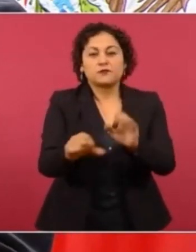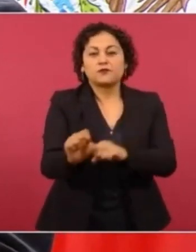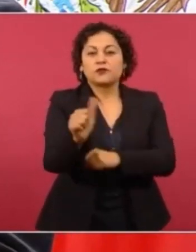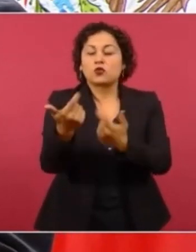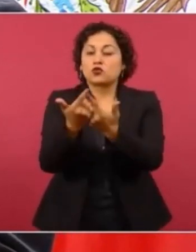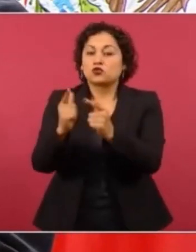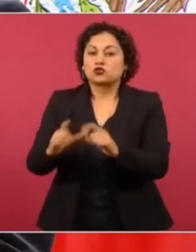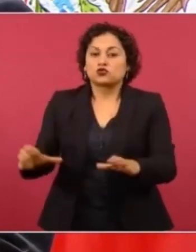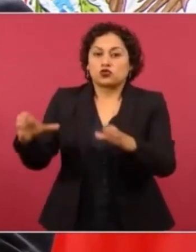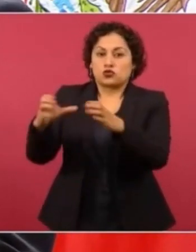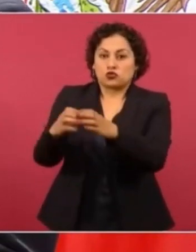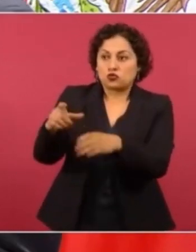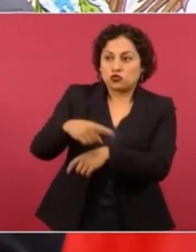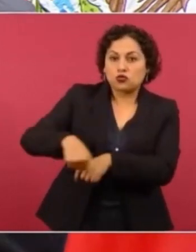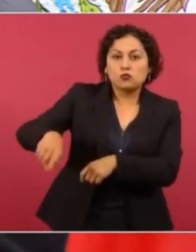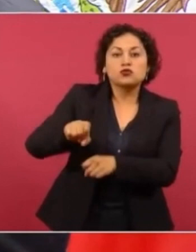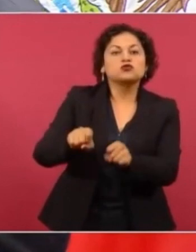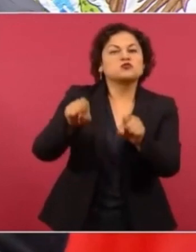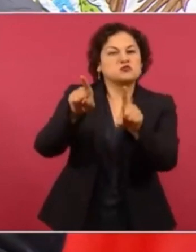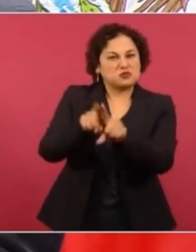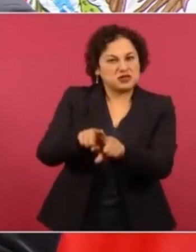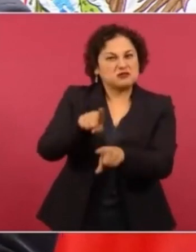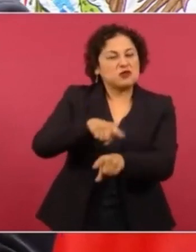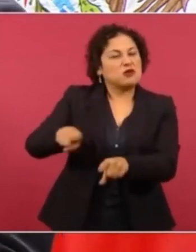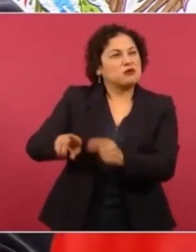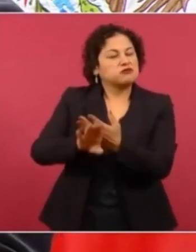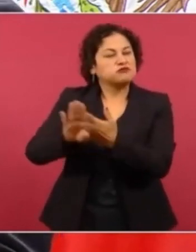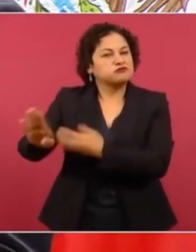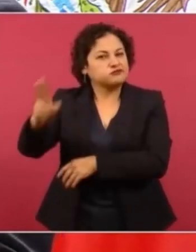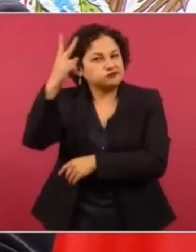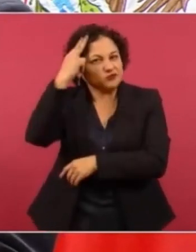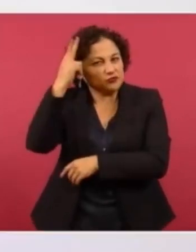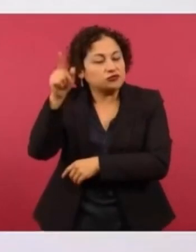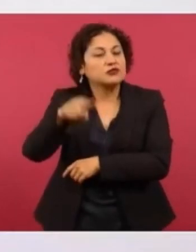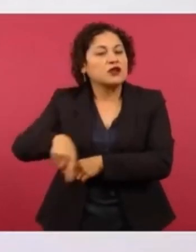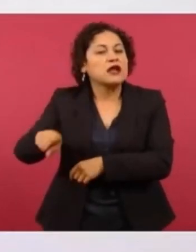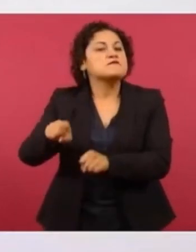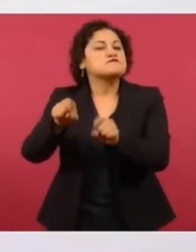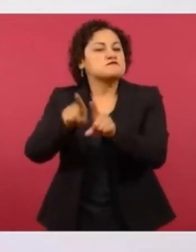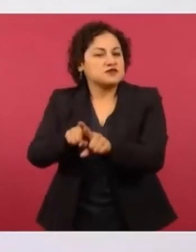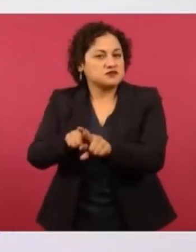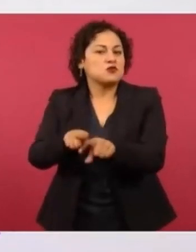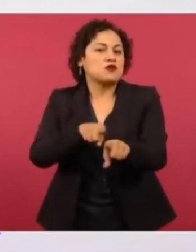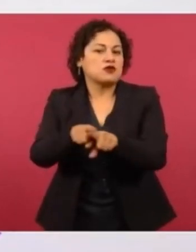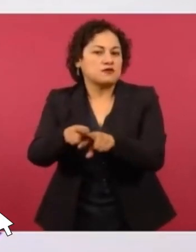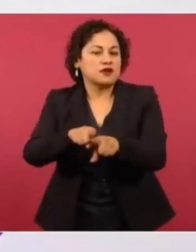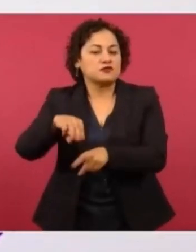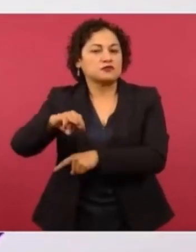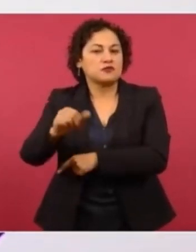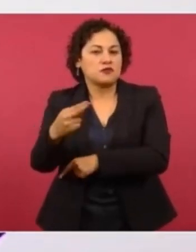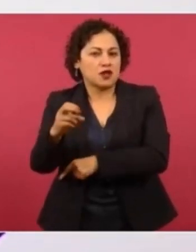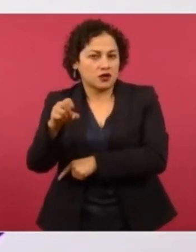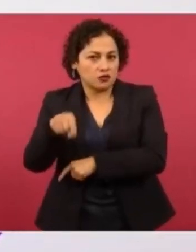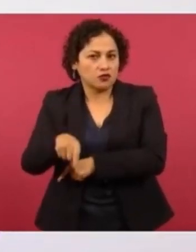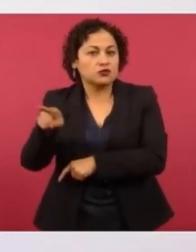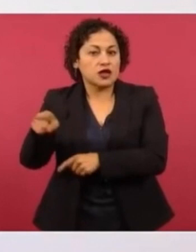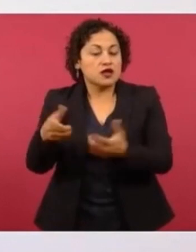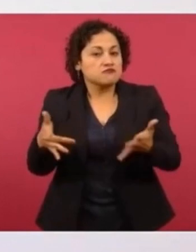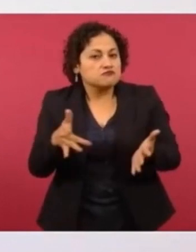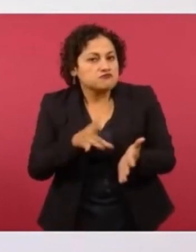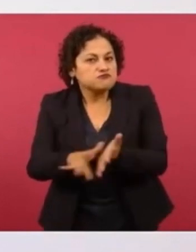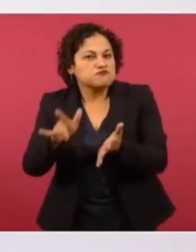a la Dictadura como los magonistas a quienes apoyó económicamente para la publicación del periódico regeneración